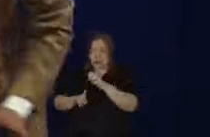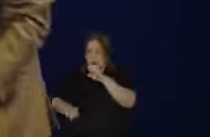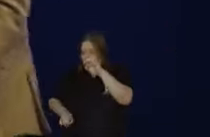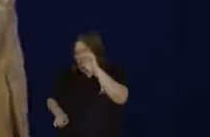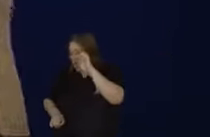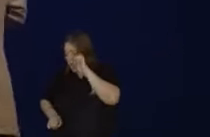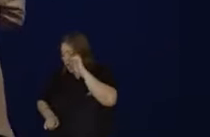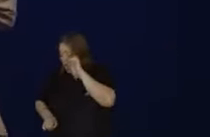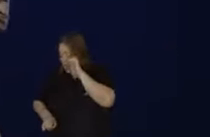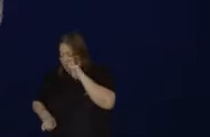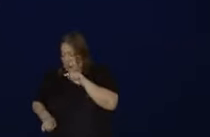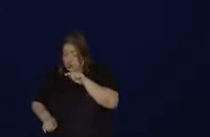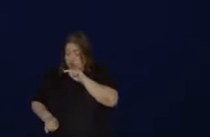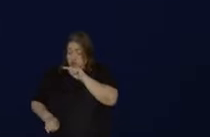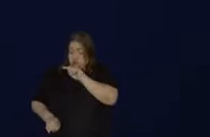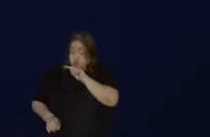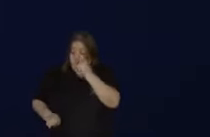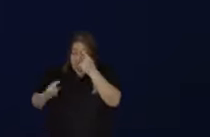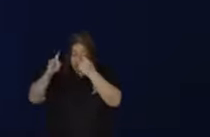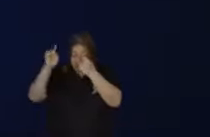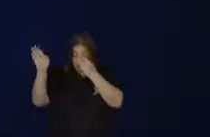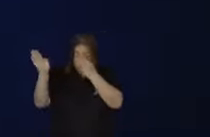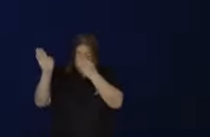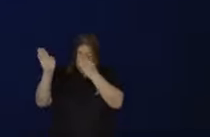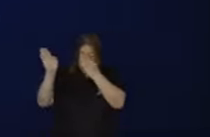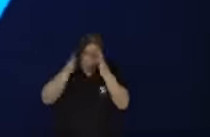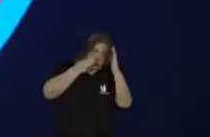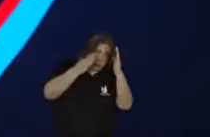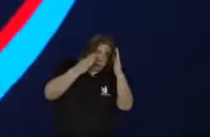desviados. Wow.